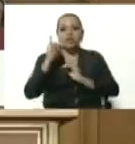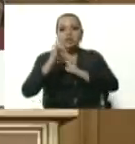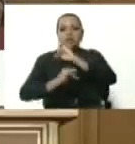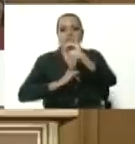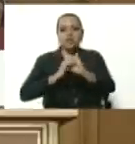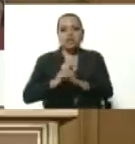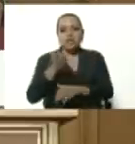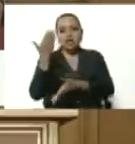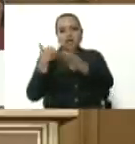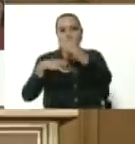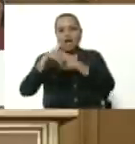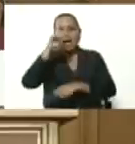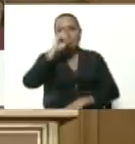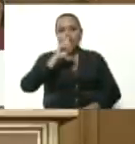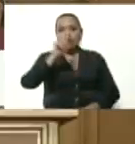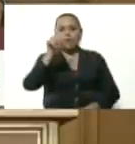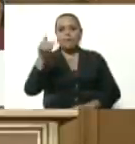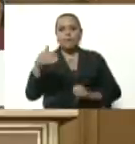el año